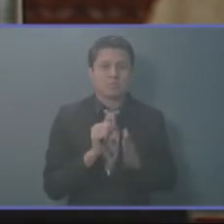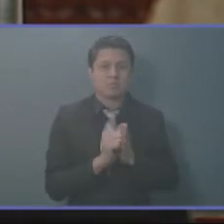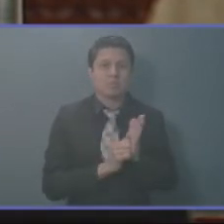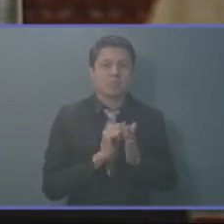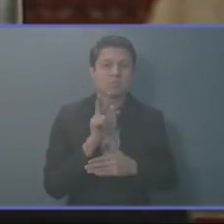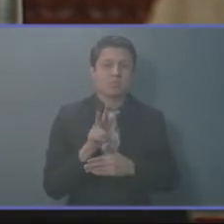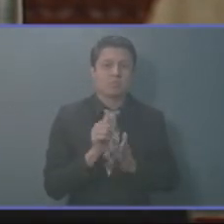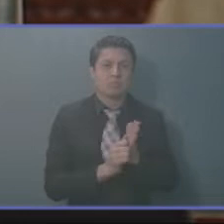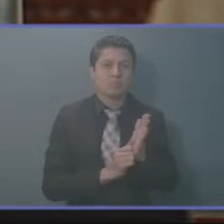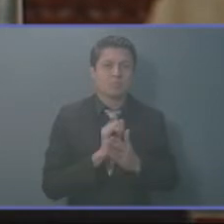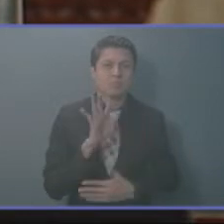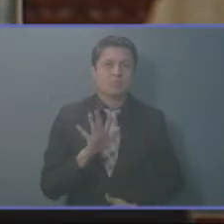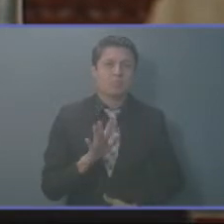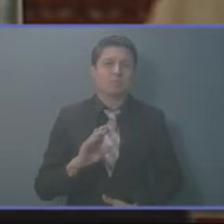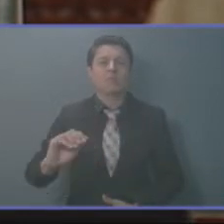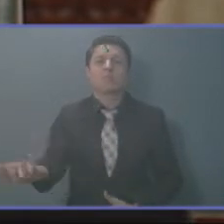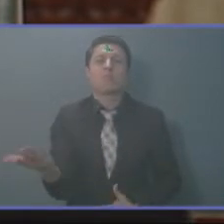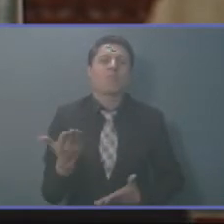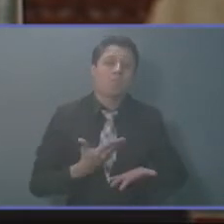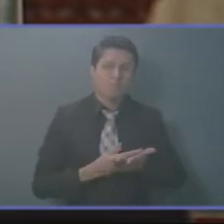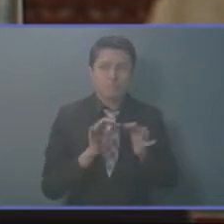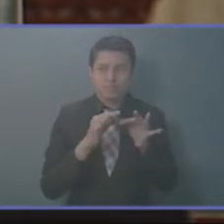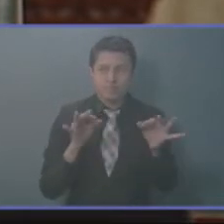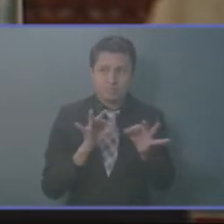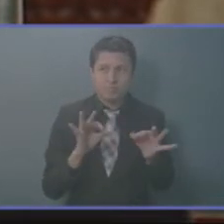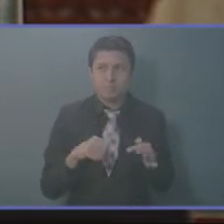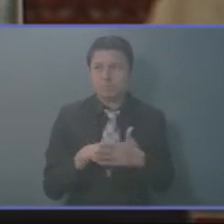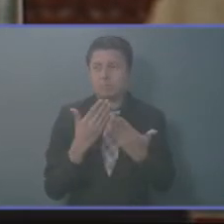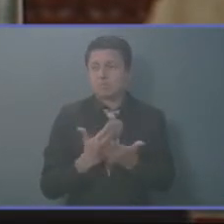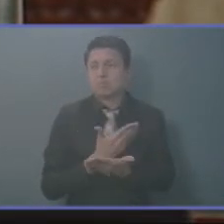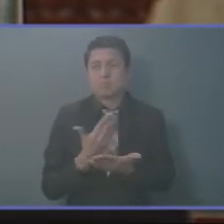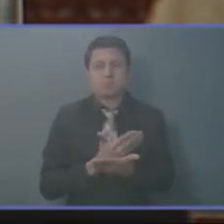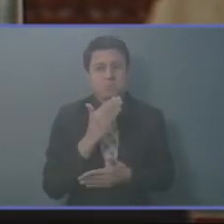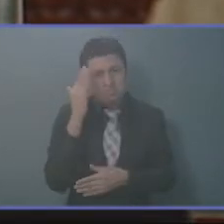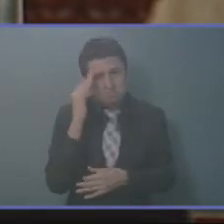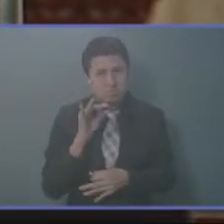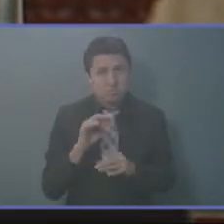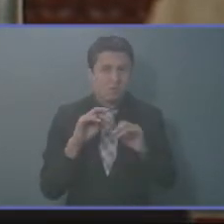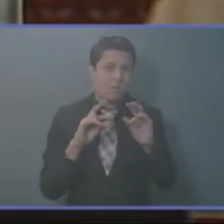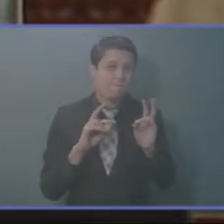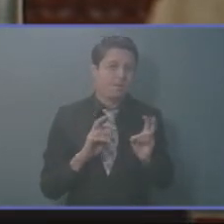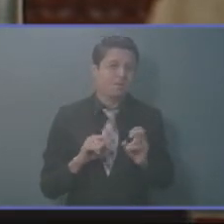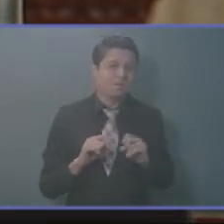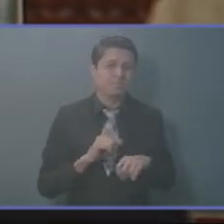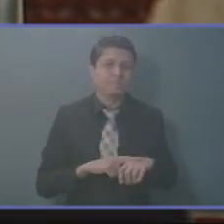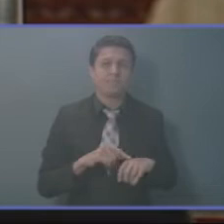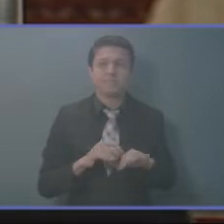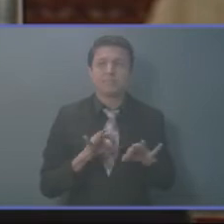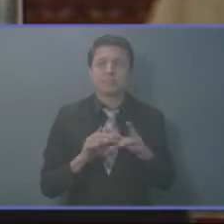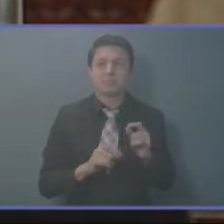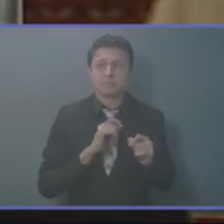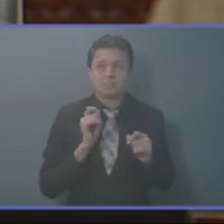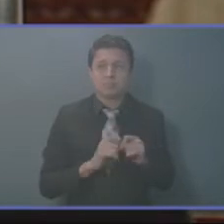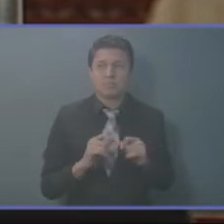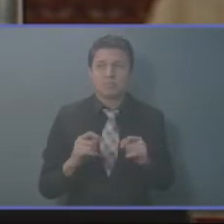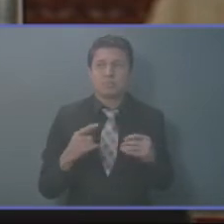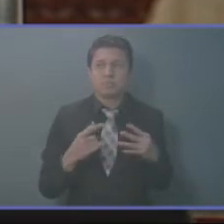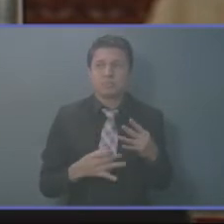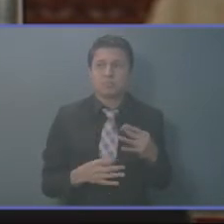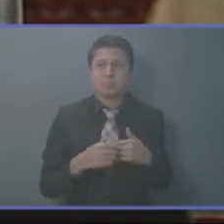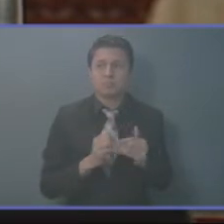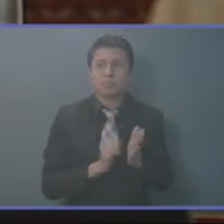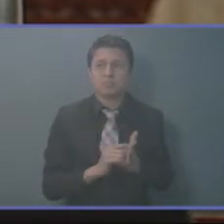5, donde se establecen ciertos parámetros sin mayor estudio o conocimiento de la materia. En este supuesto específico, el legislador